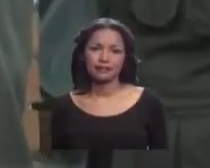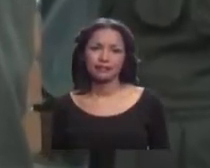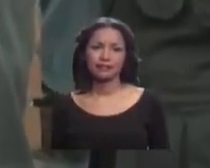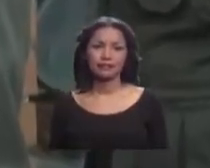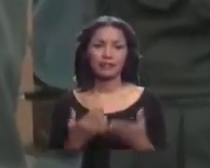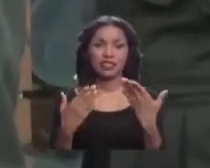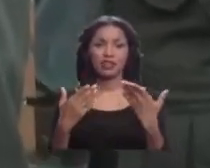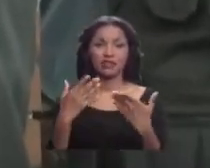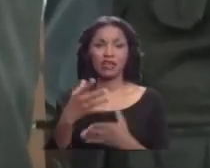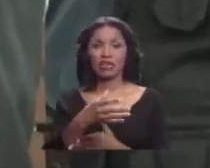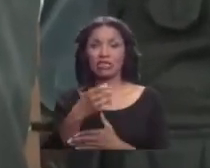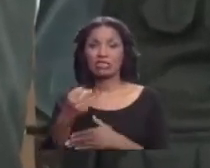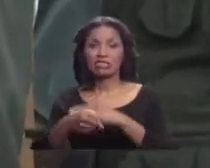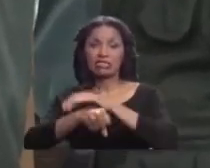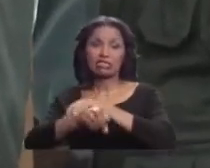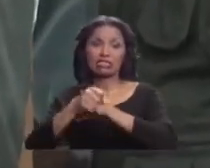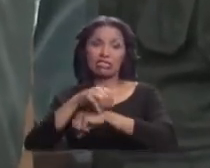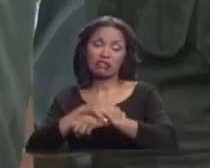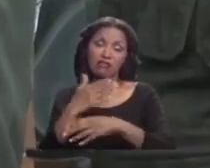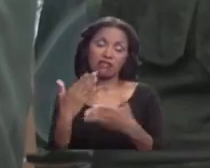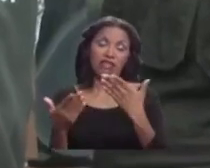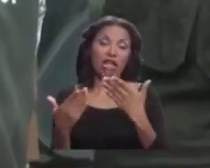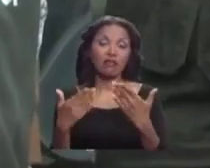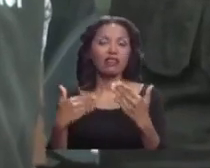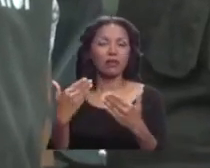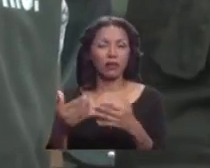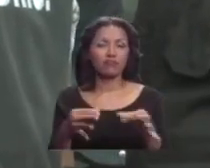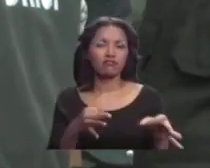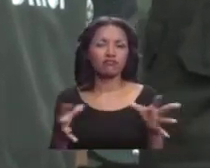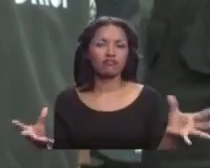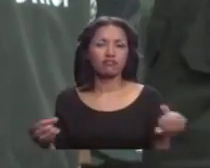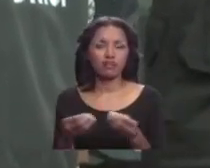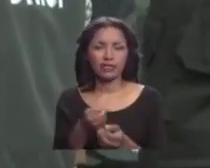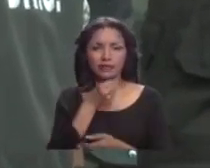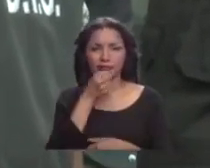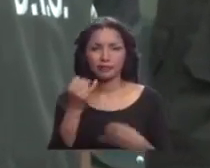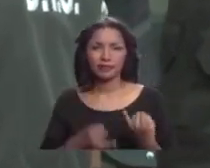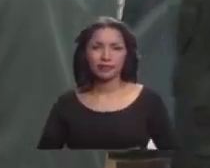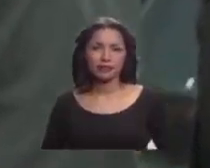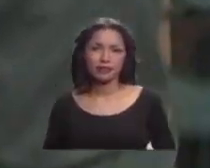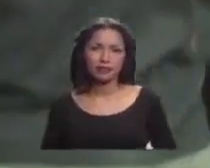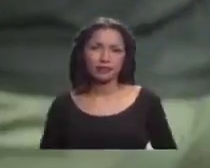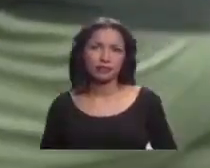las posibles capturas de personas vinculadas en este robo. Vamos a regresar con ustedes. Soy Helen Concepción.